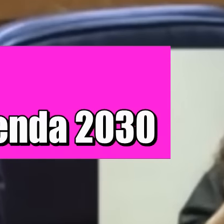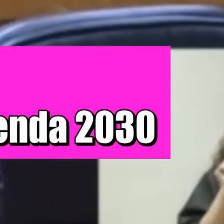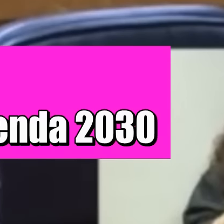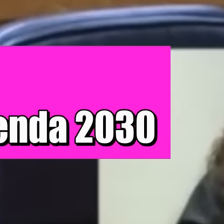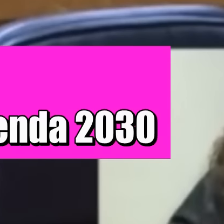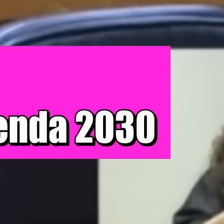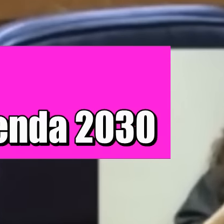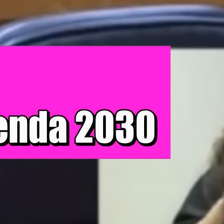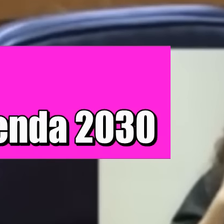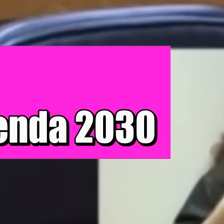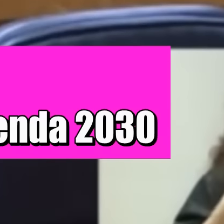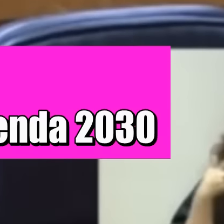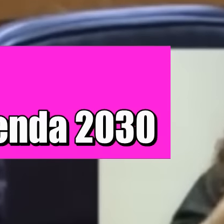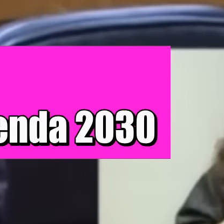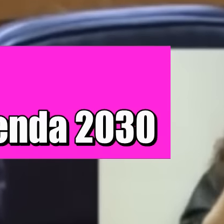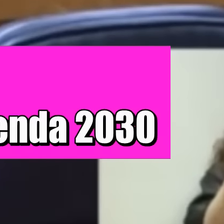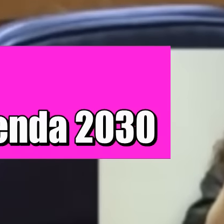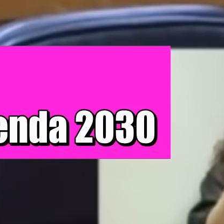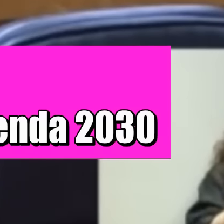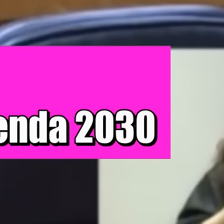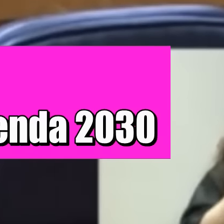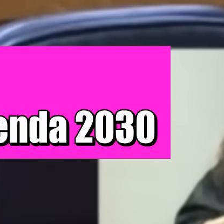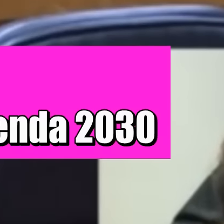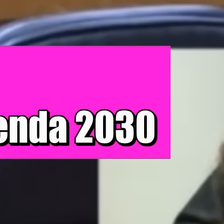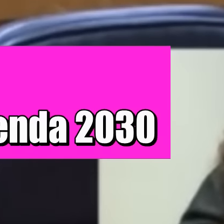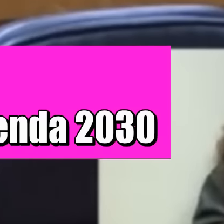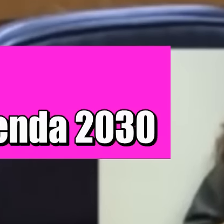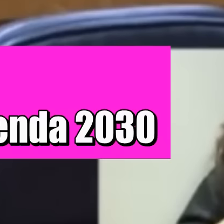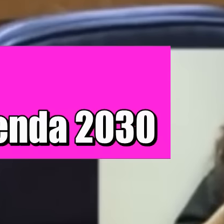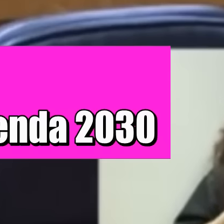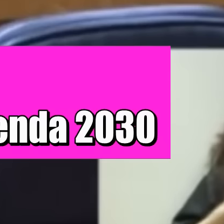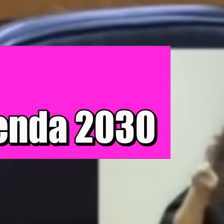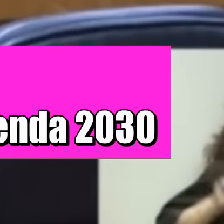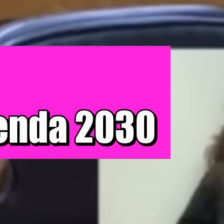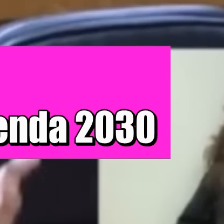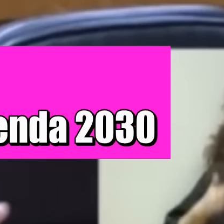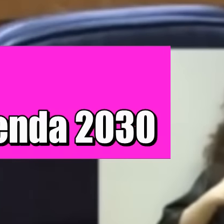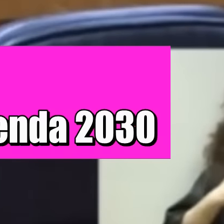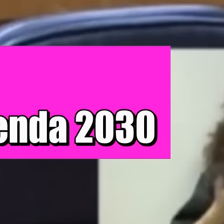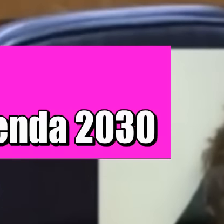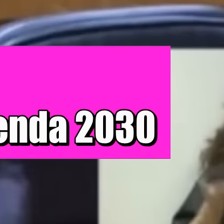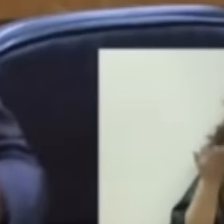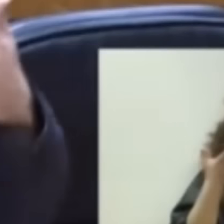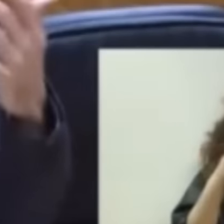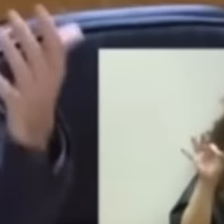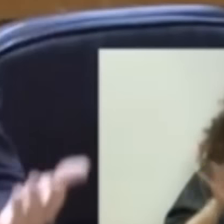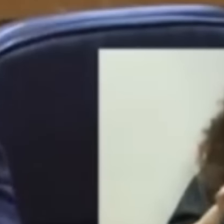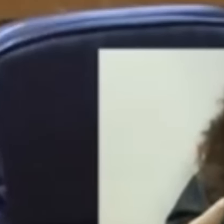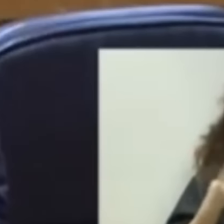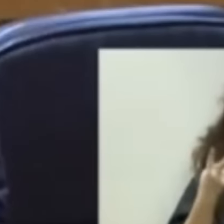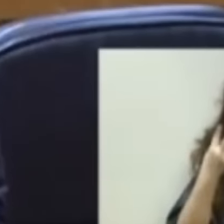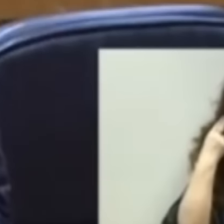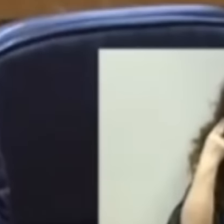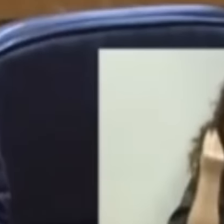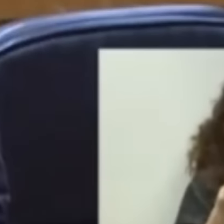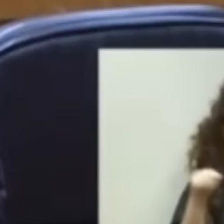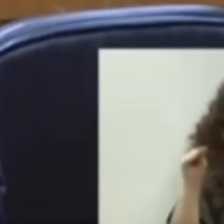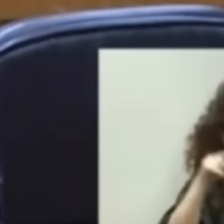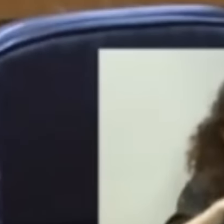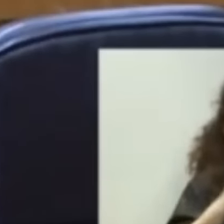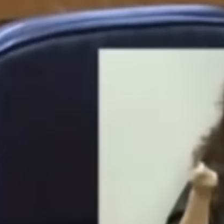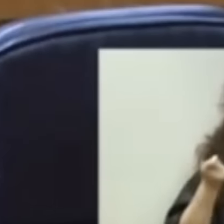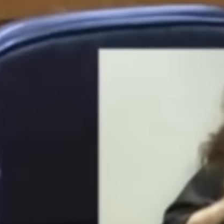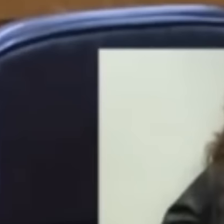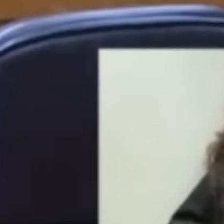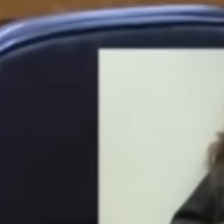de personas cayeran en la pobreza. Se ha aumentado el salario mínimo un 50%, se han revalorizado las pensiones, se creó el ingreso mínimo vital